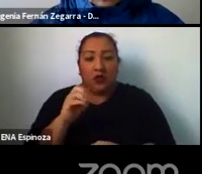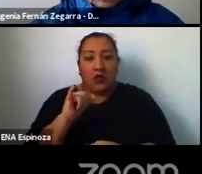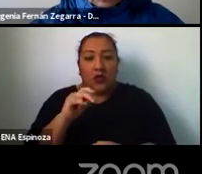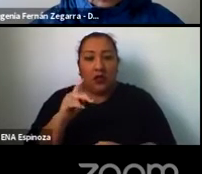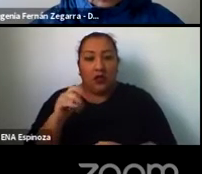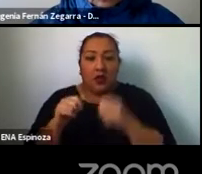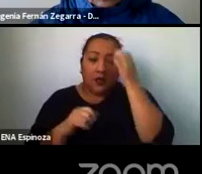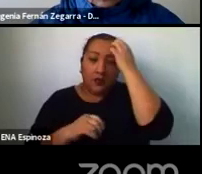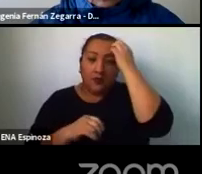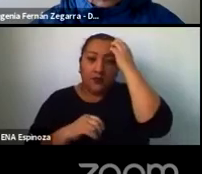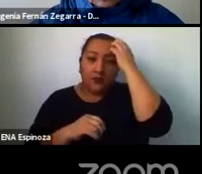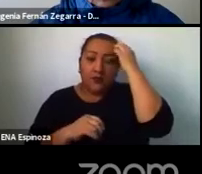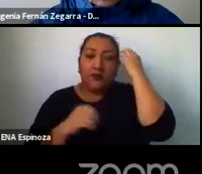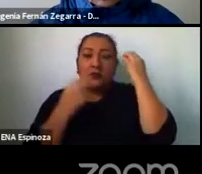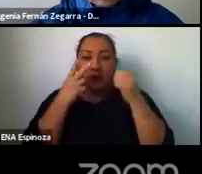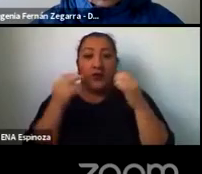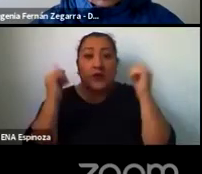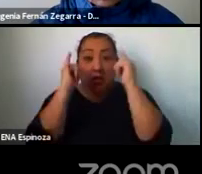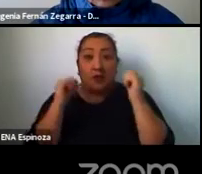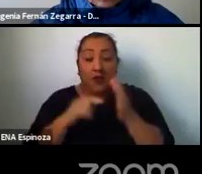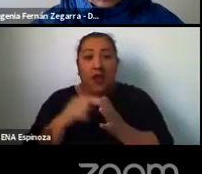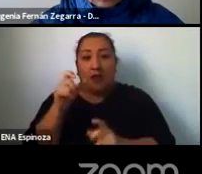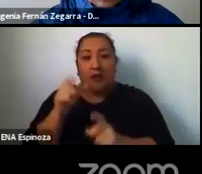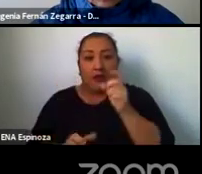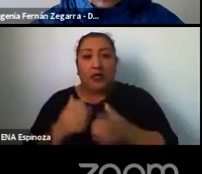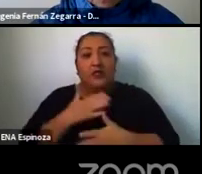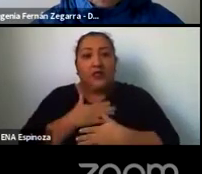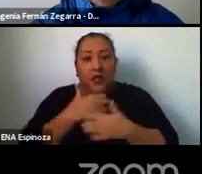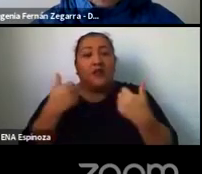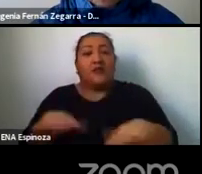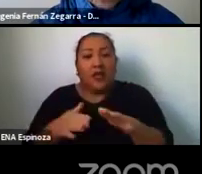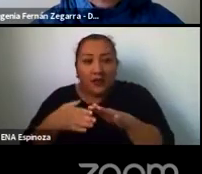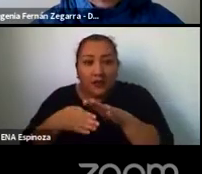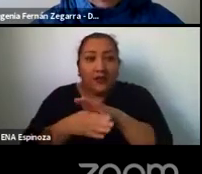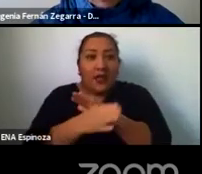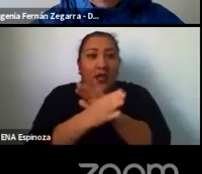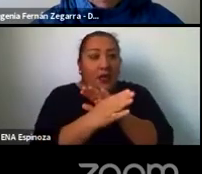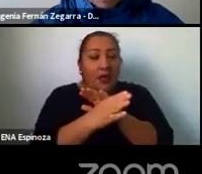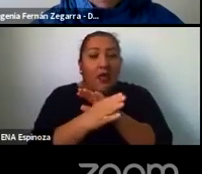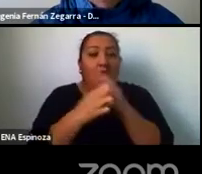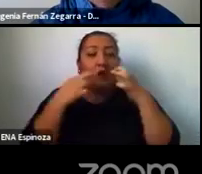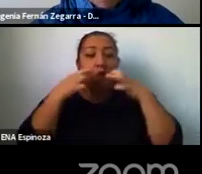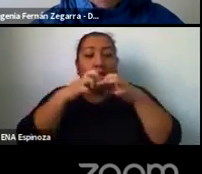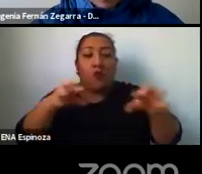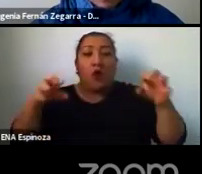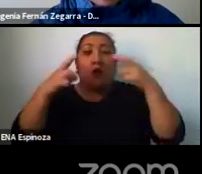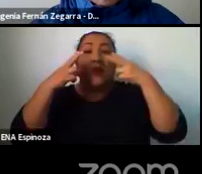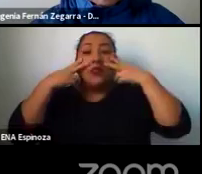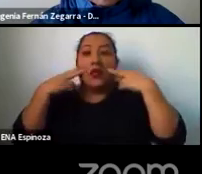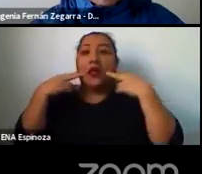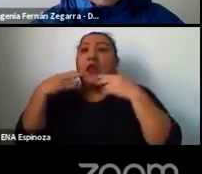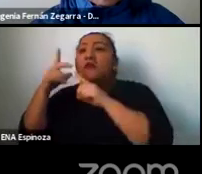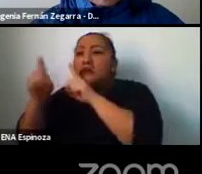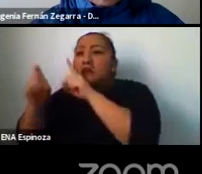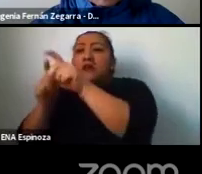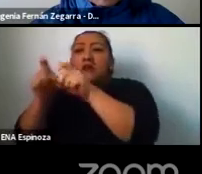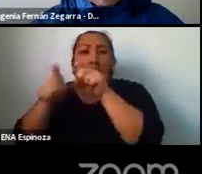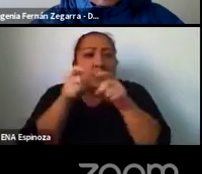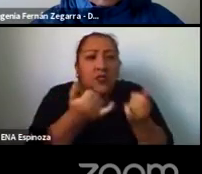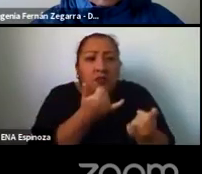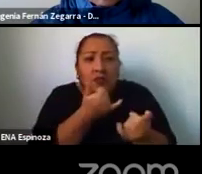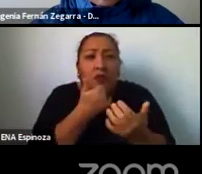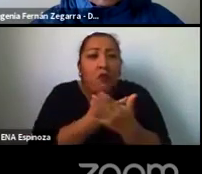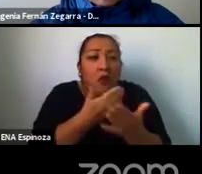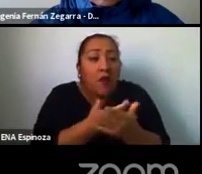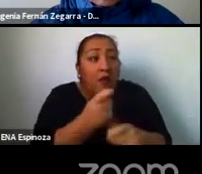ustedes han podido apreciar en la imagen, el personal de salud sale a los pueblos indígenas para sacar pruebas rápidas y